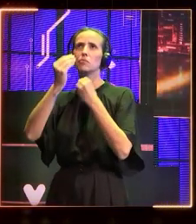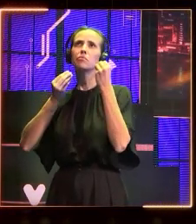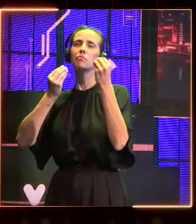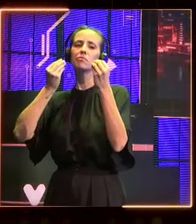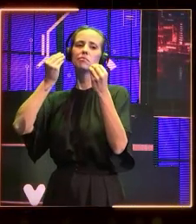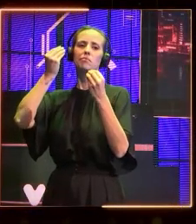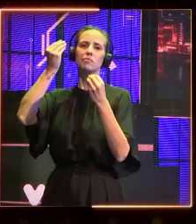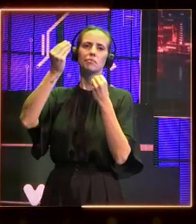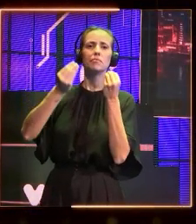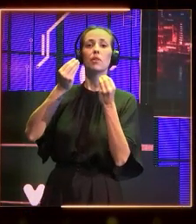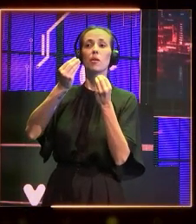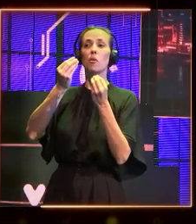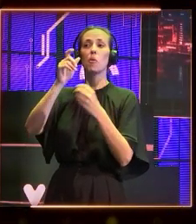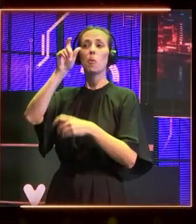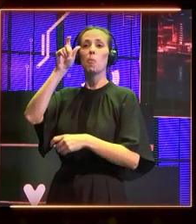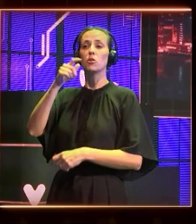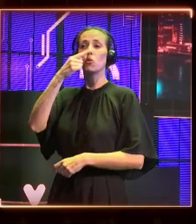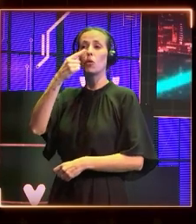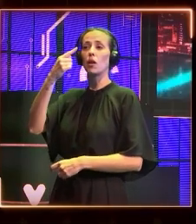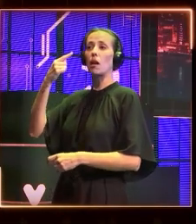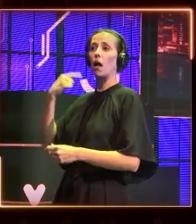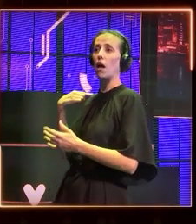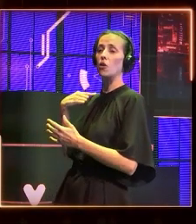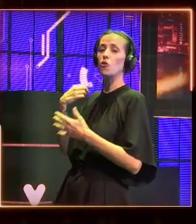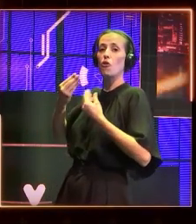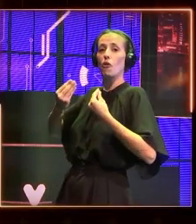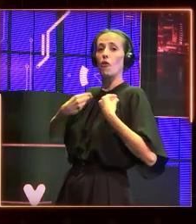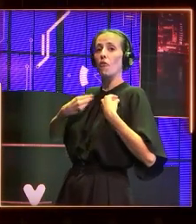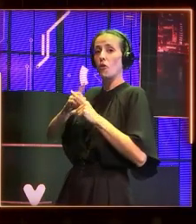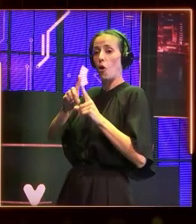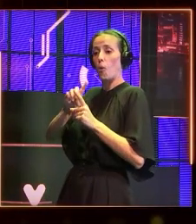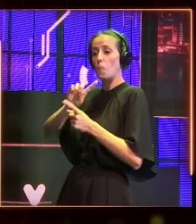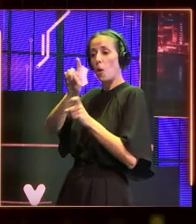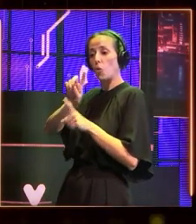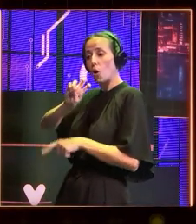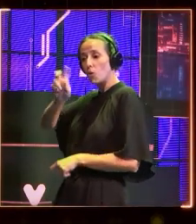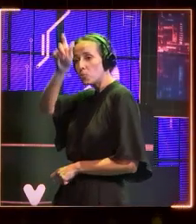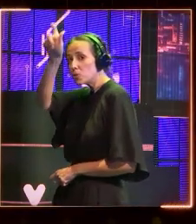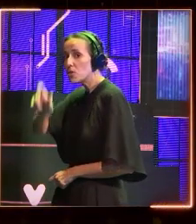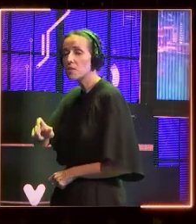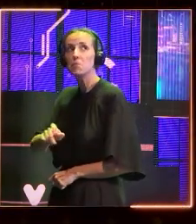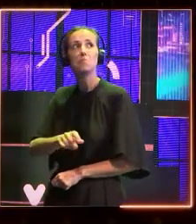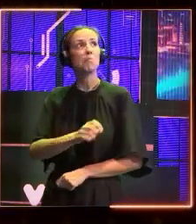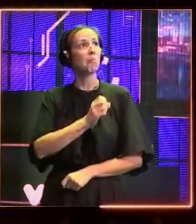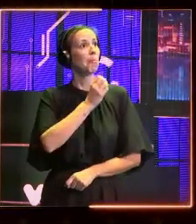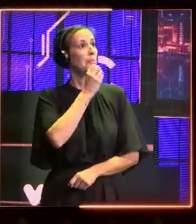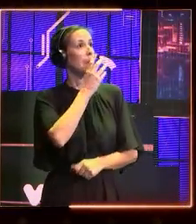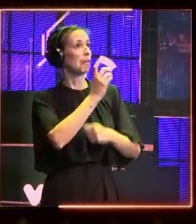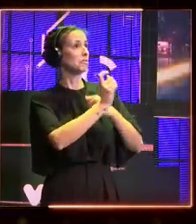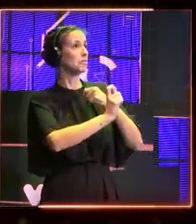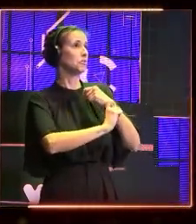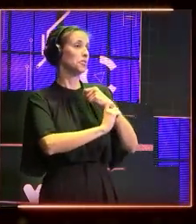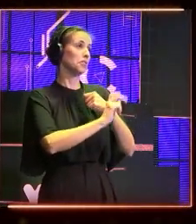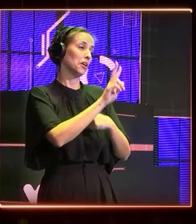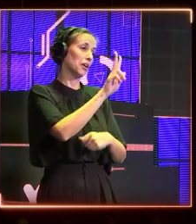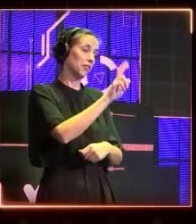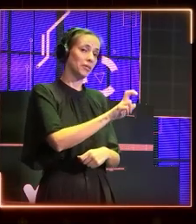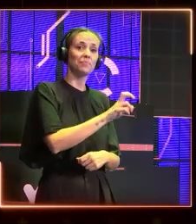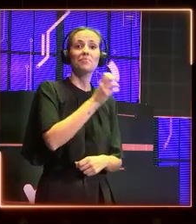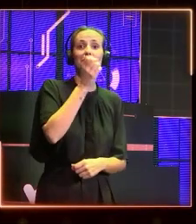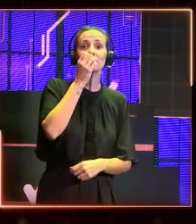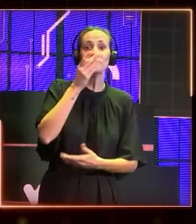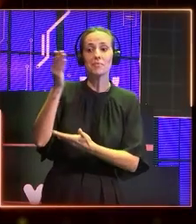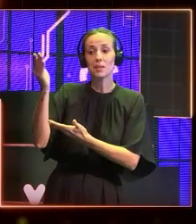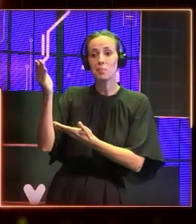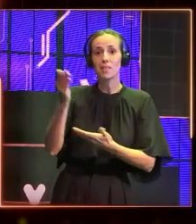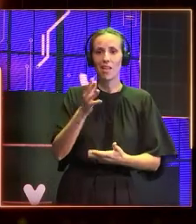esté un año atrás en el tiempo bueno es una estrategia como otra cualquiera bueno el invitado que nos